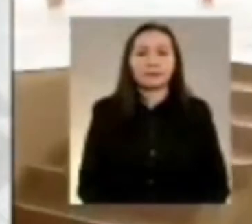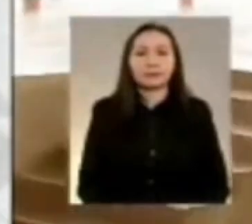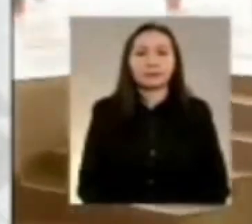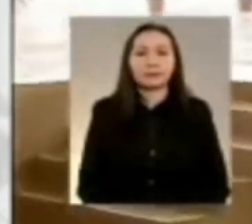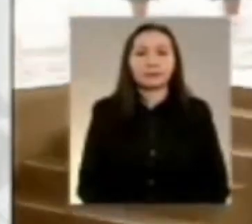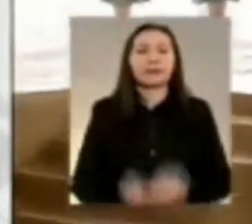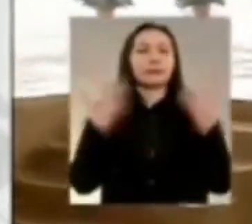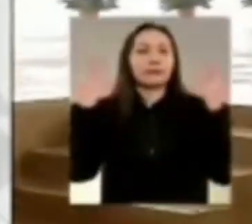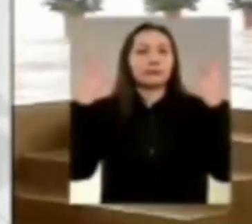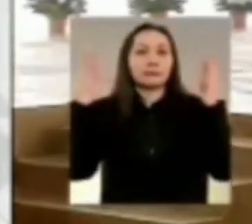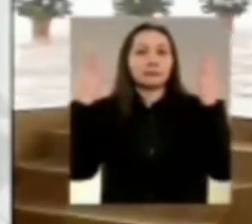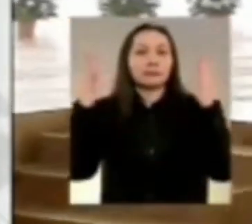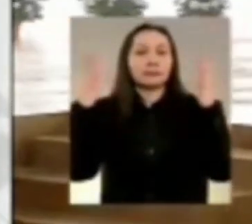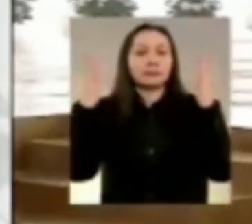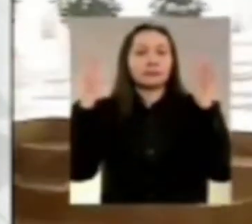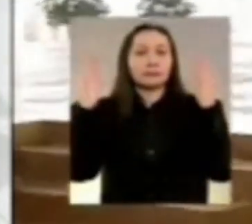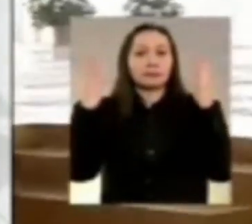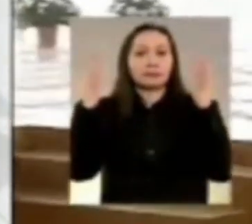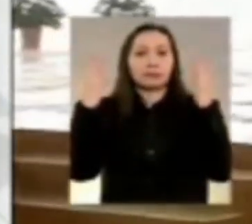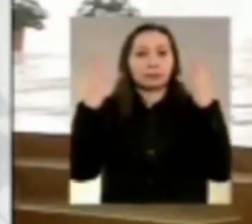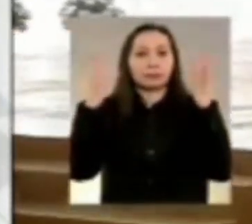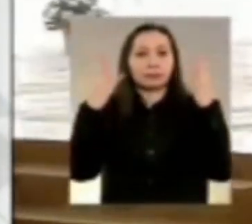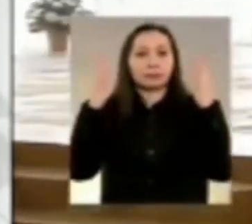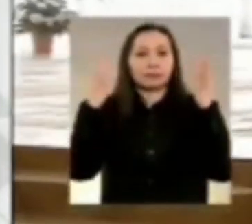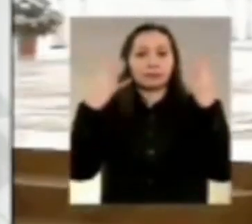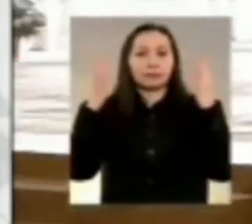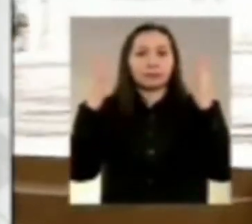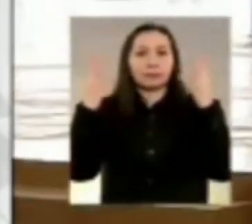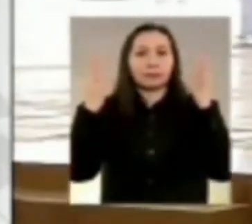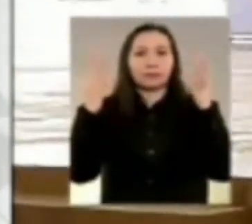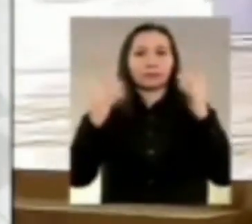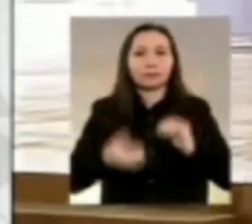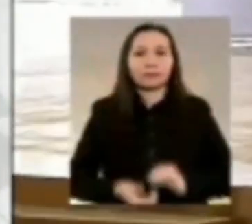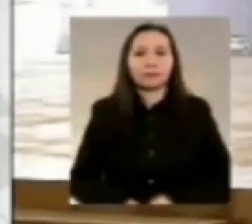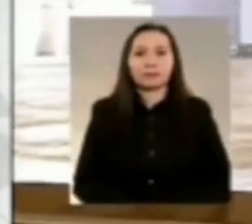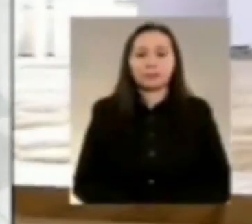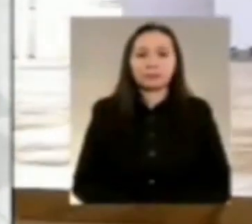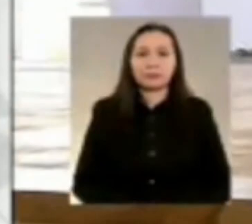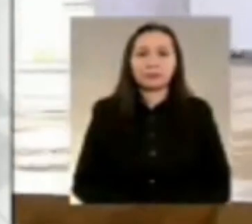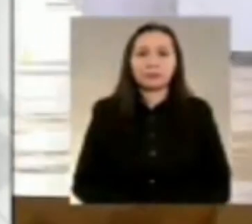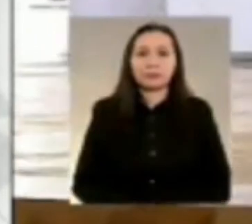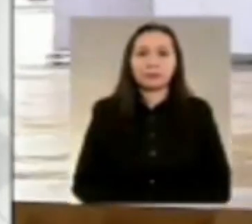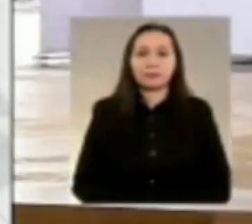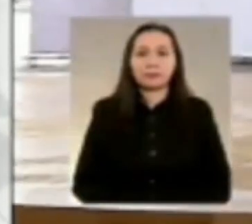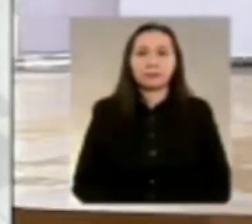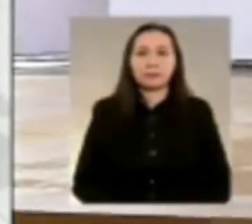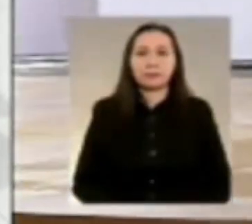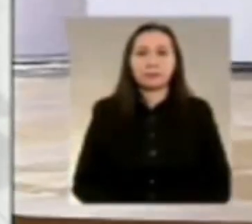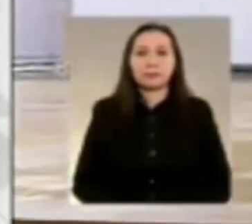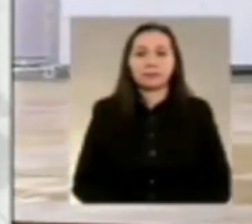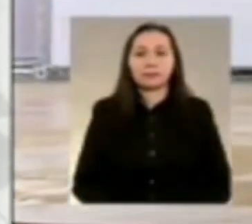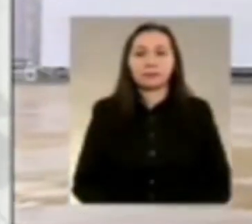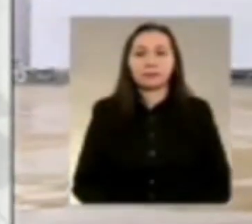cuestionables. Y mire, vamos a las palabras del presidente de Chile, de Gabriel Boric. Este es un,